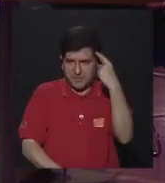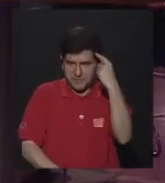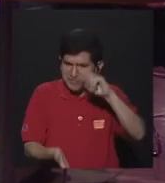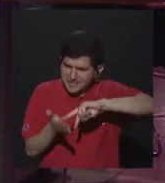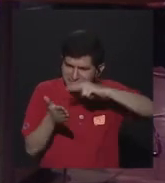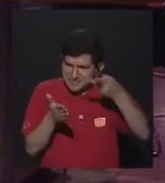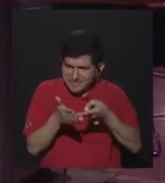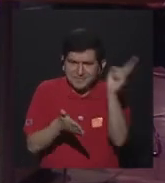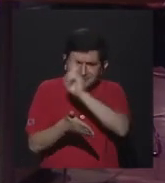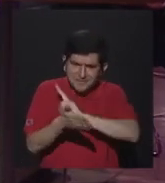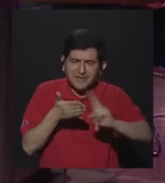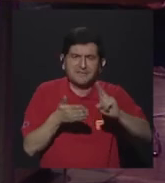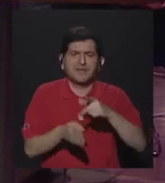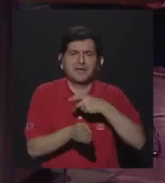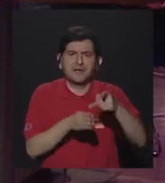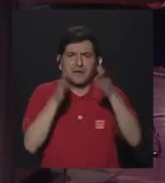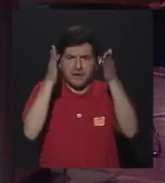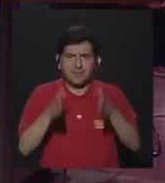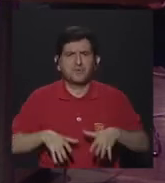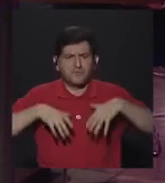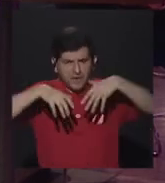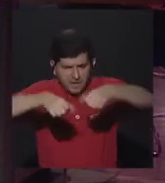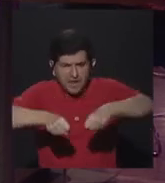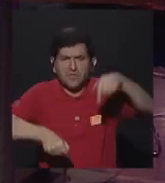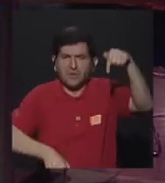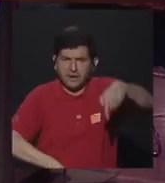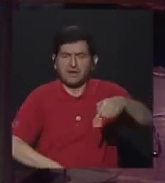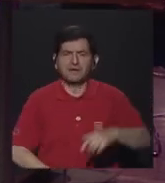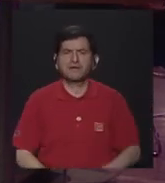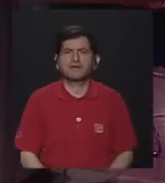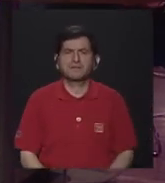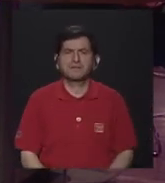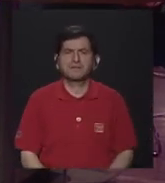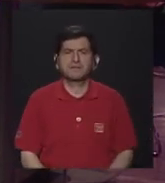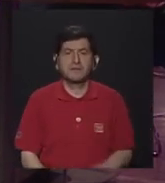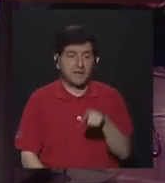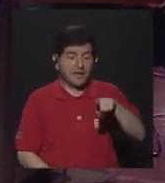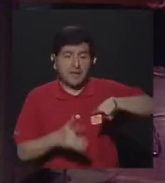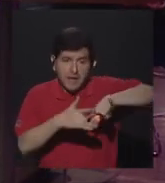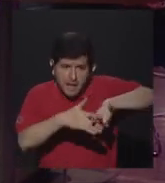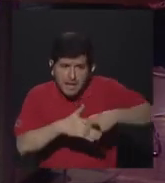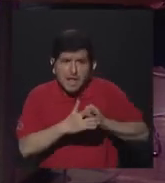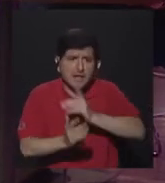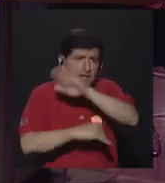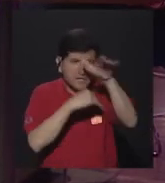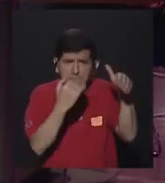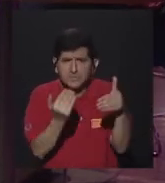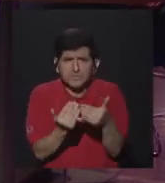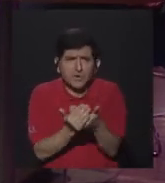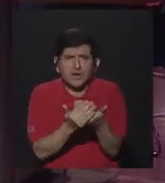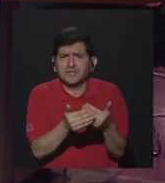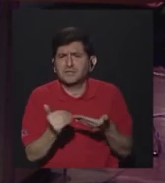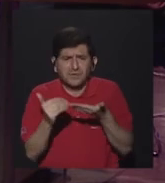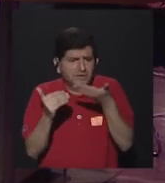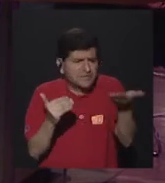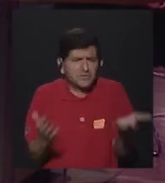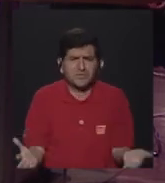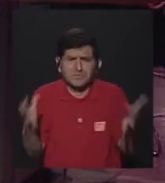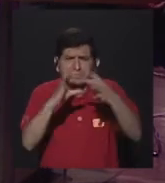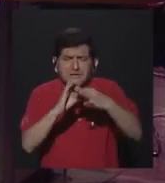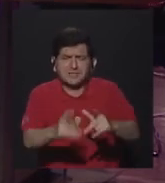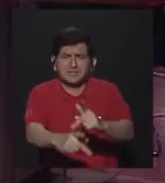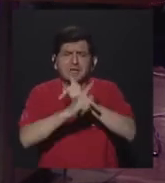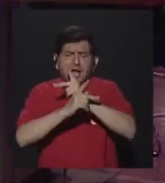verde de los profesionales que salen de que se gradúan de ahí y que dan origen a todas estas muchas cosas que tienen que ver con la